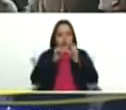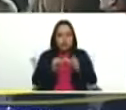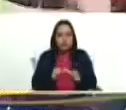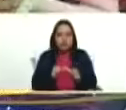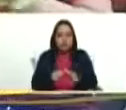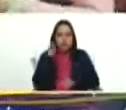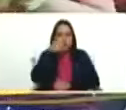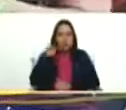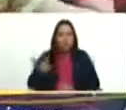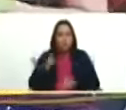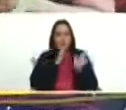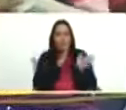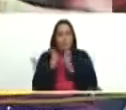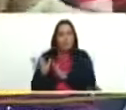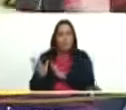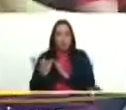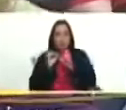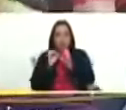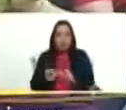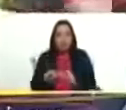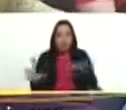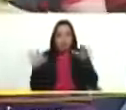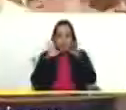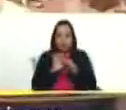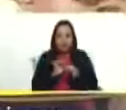popular indestructible, unido.